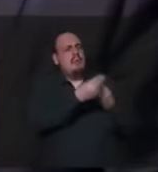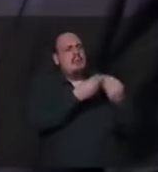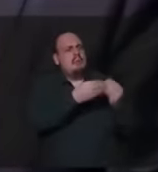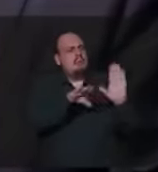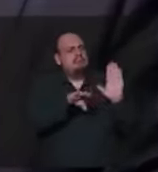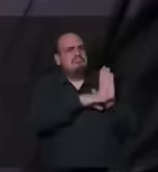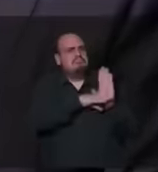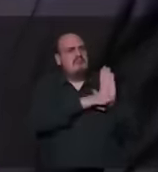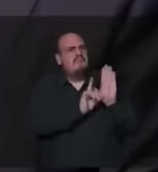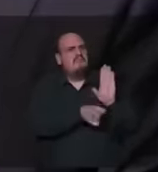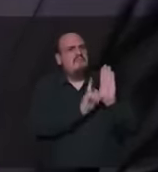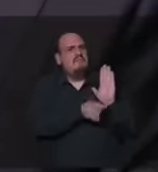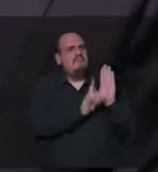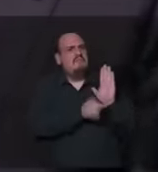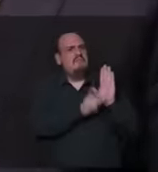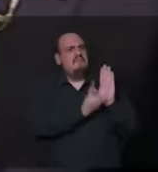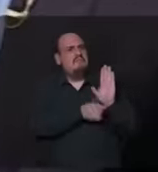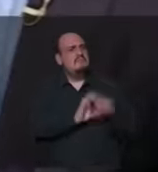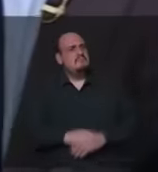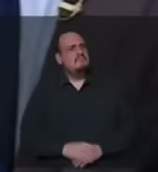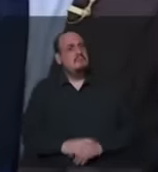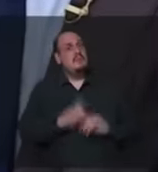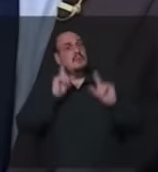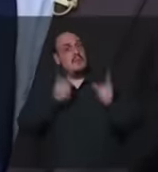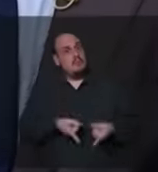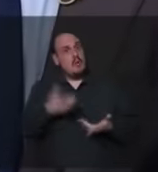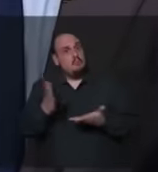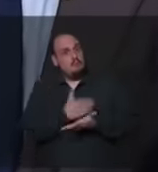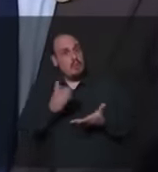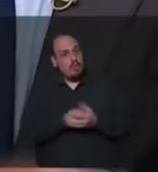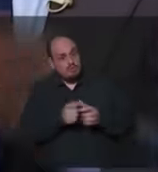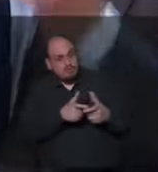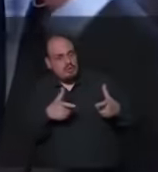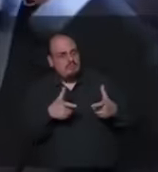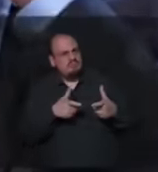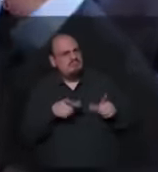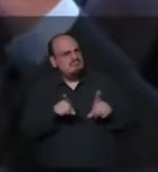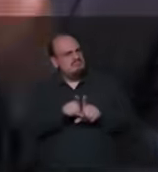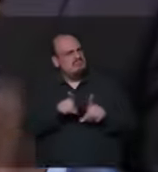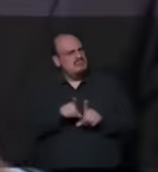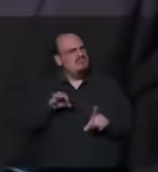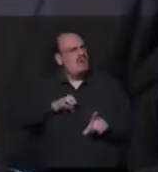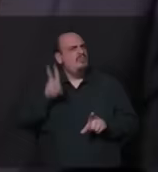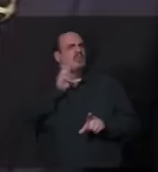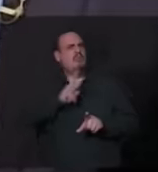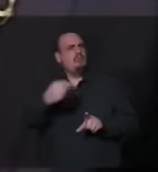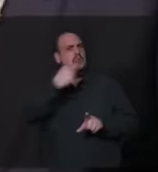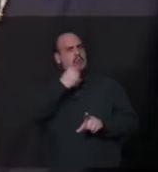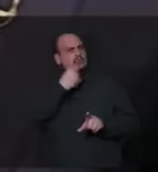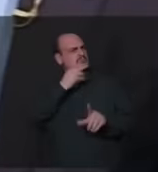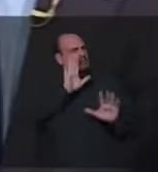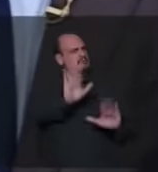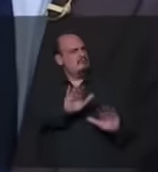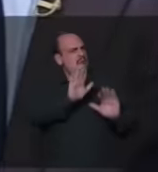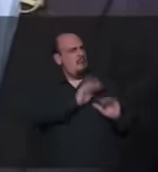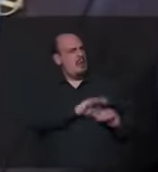No solo eso, sino que además el nivel de producción también está en niveles similares a los del 2011. De hecho,